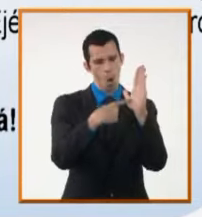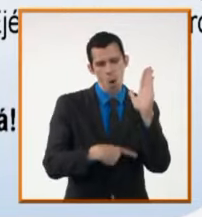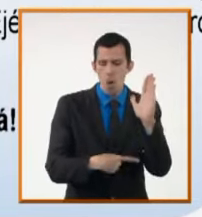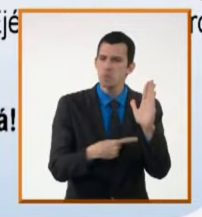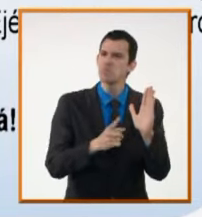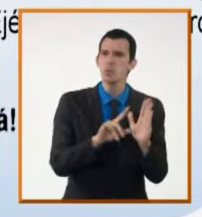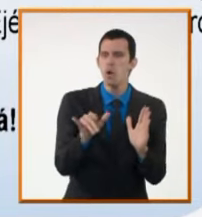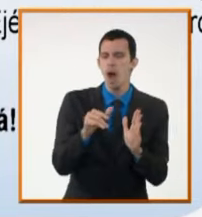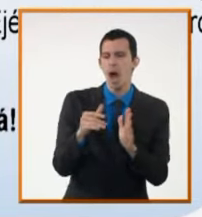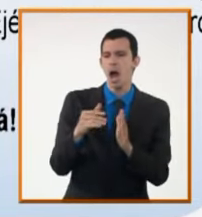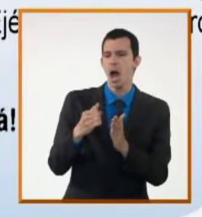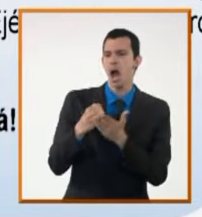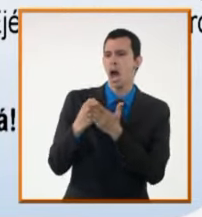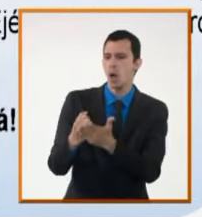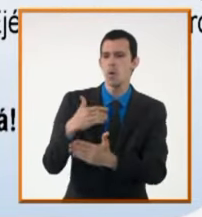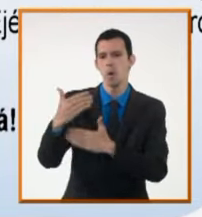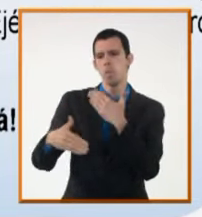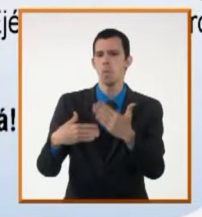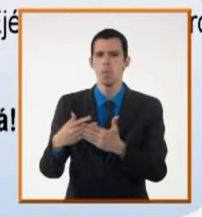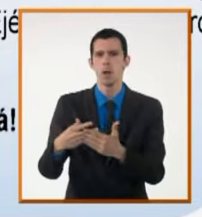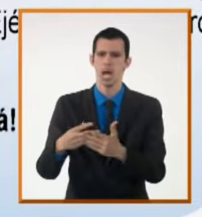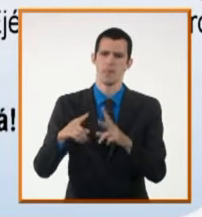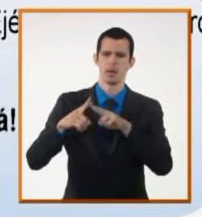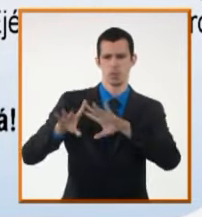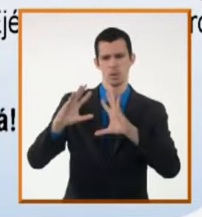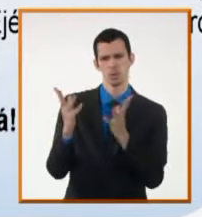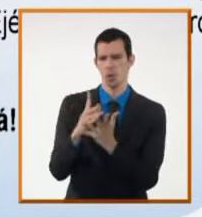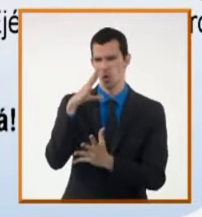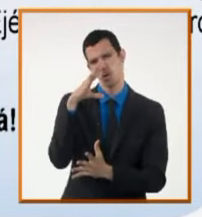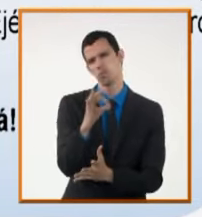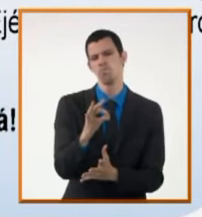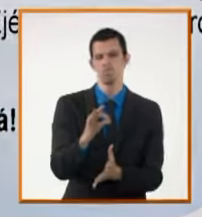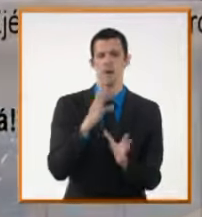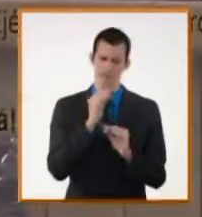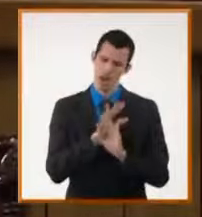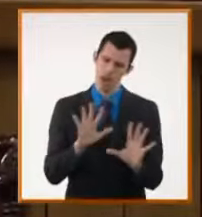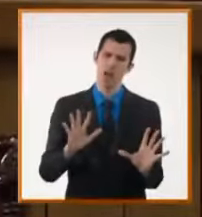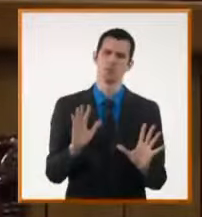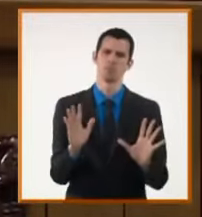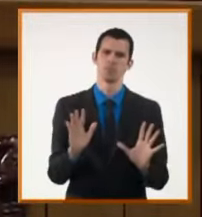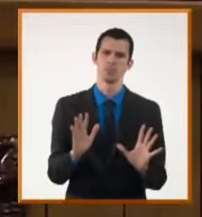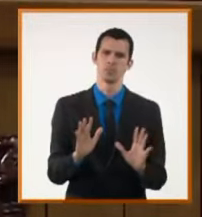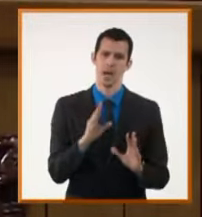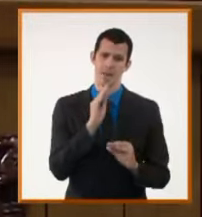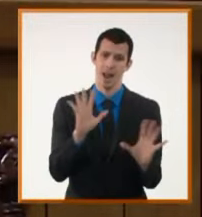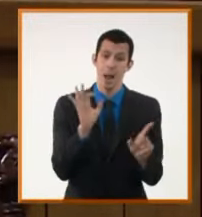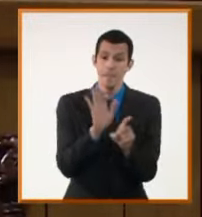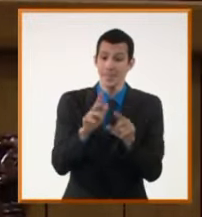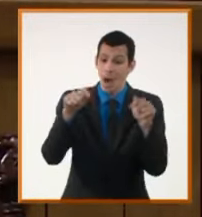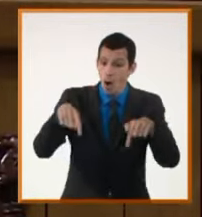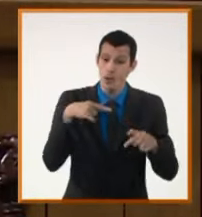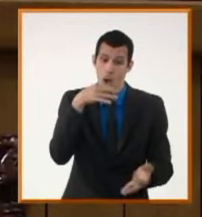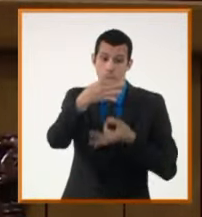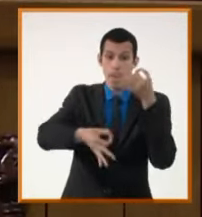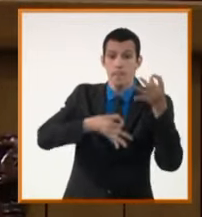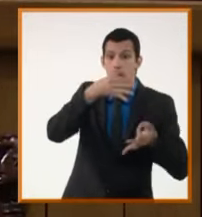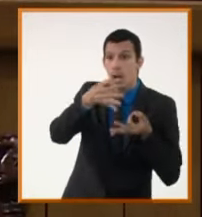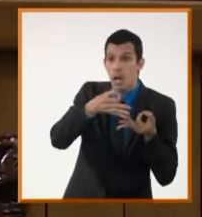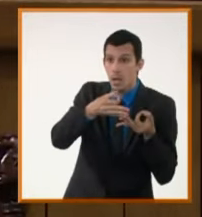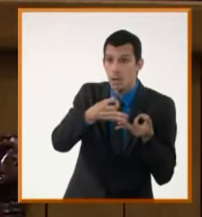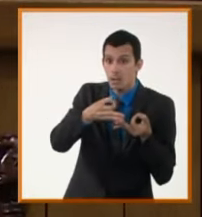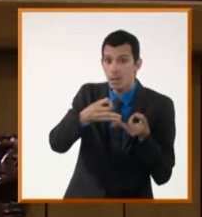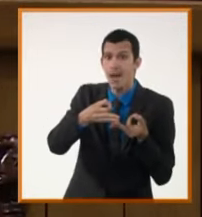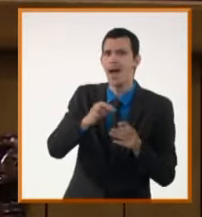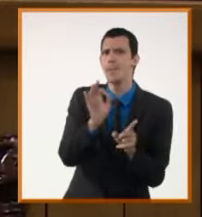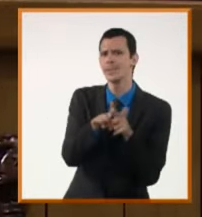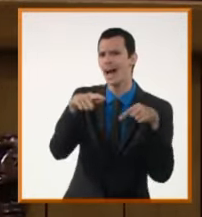de la población. De hecho, enfrentaremos a partir de hoy fuertes críticas y tergiversaciones por parte de los